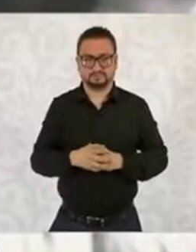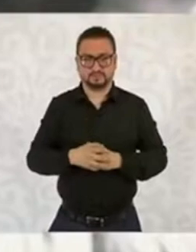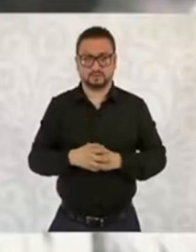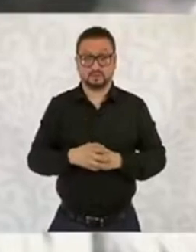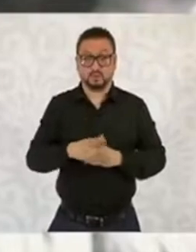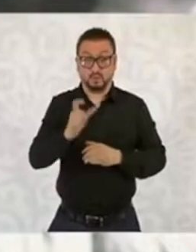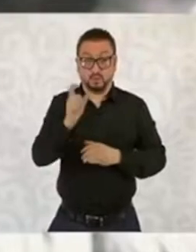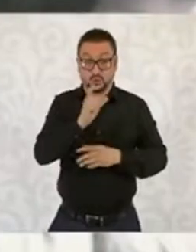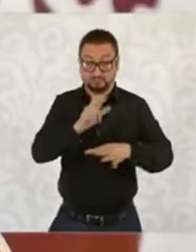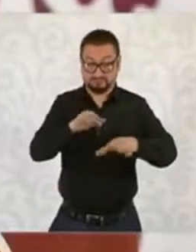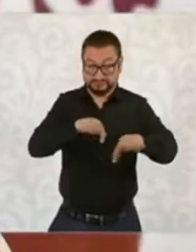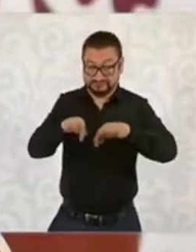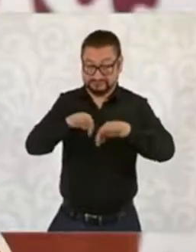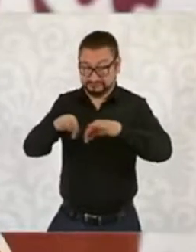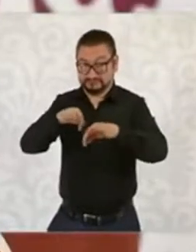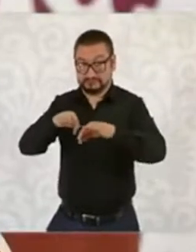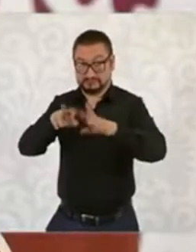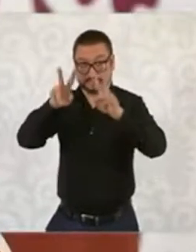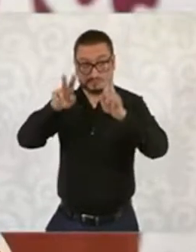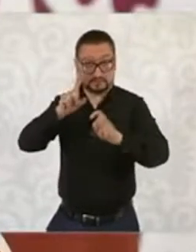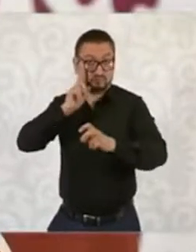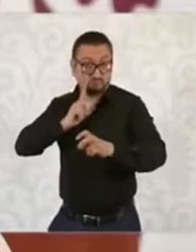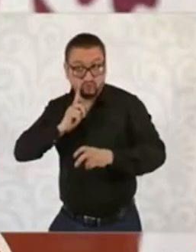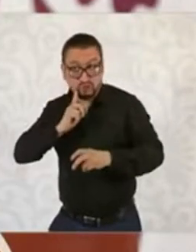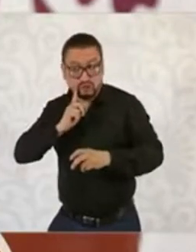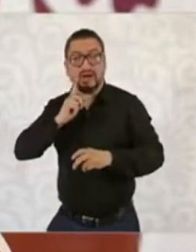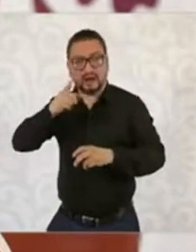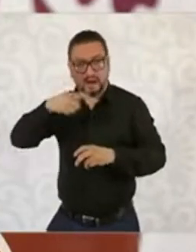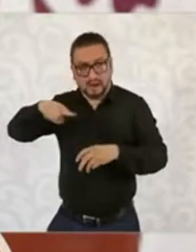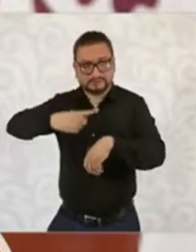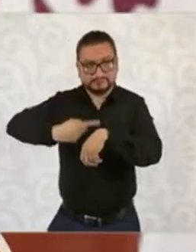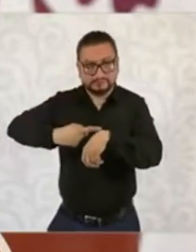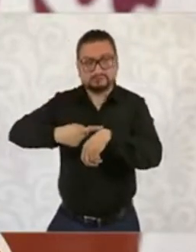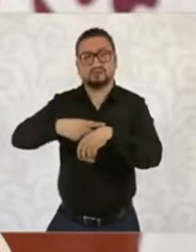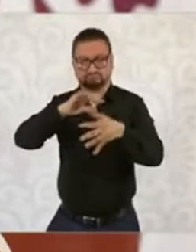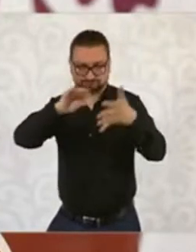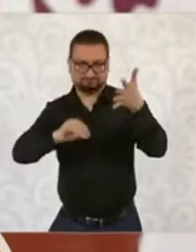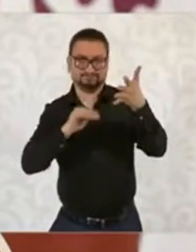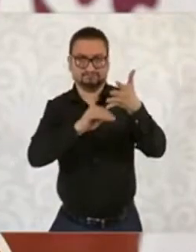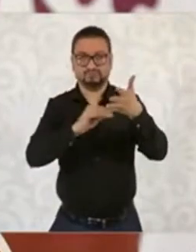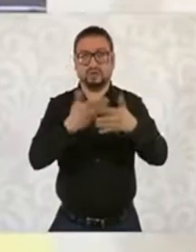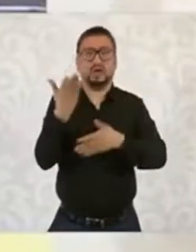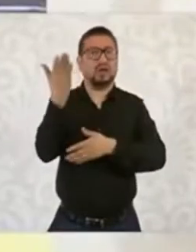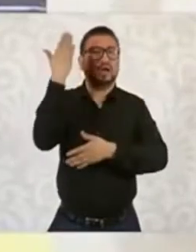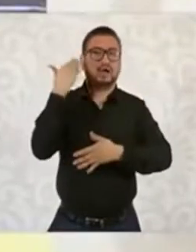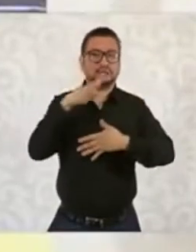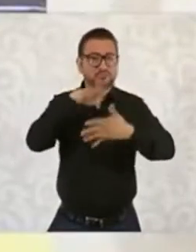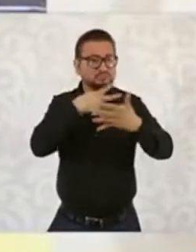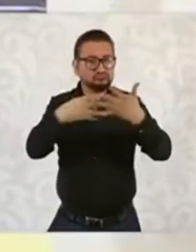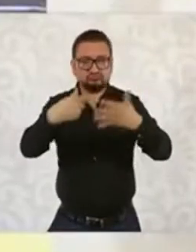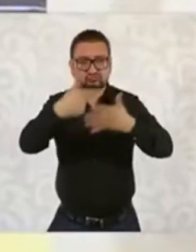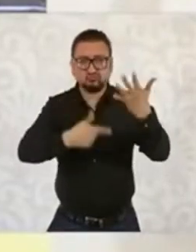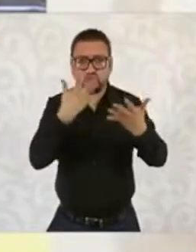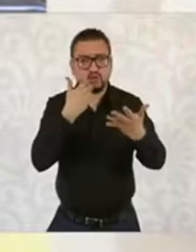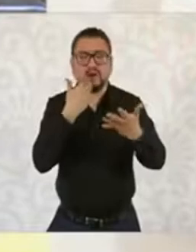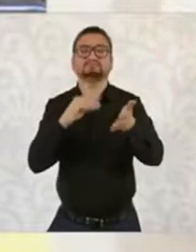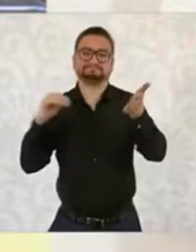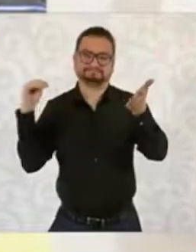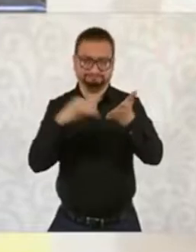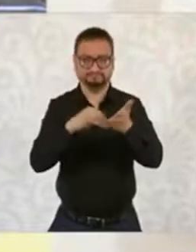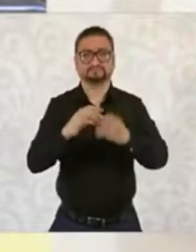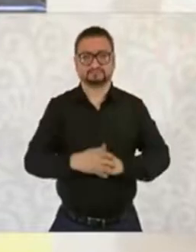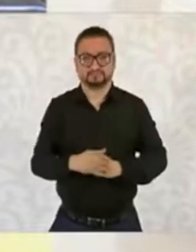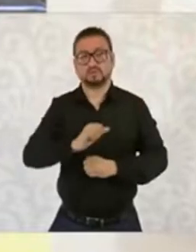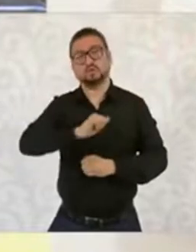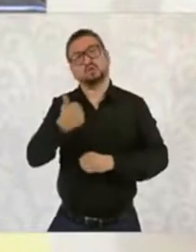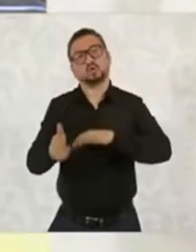el trabajo para las mujeres y otras también enfermedades que no estaban anteriormente registradas. Y por la